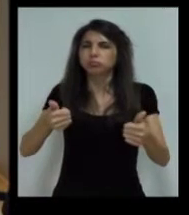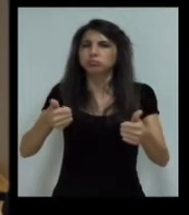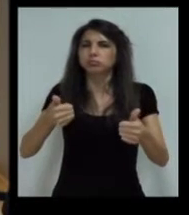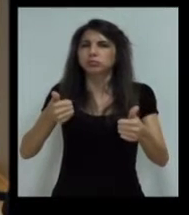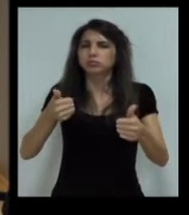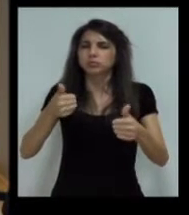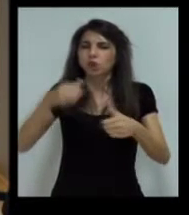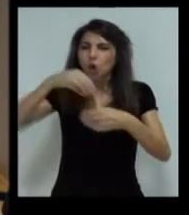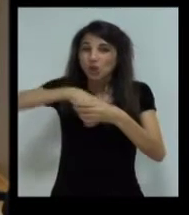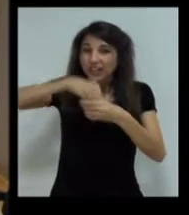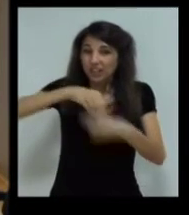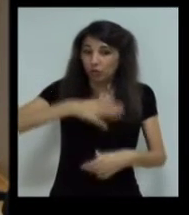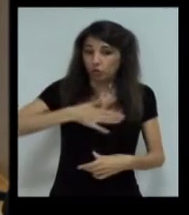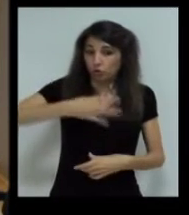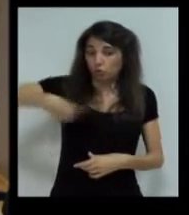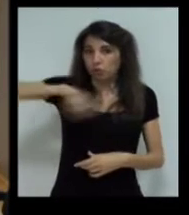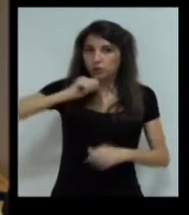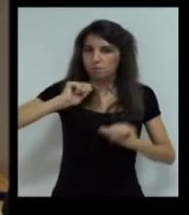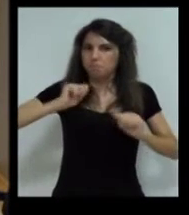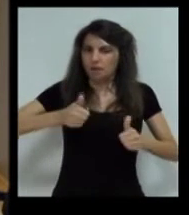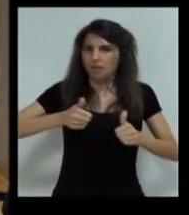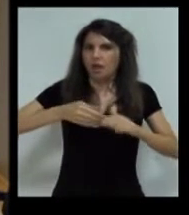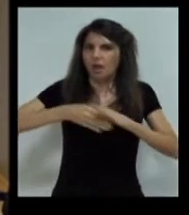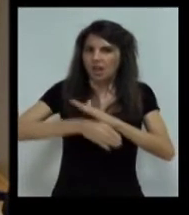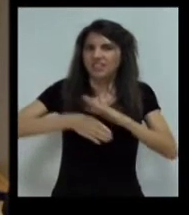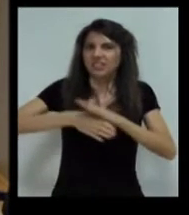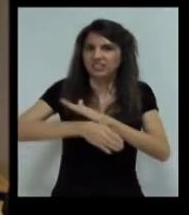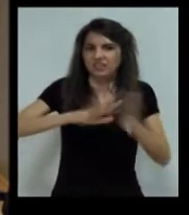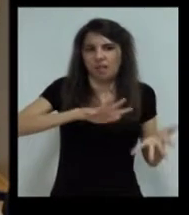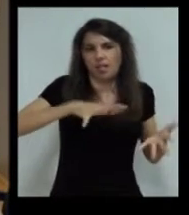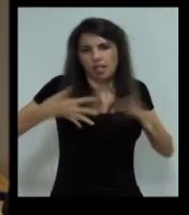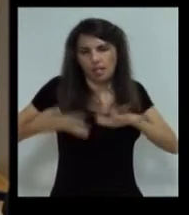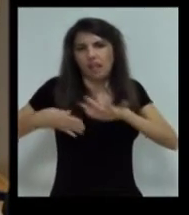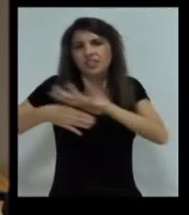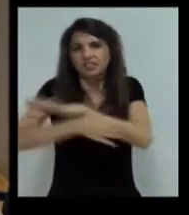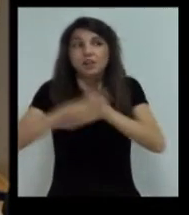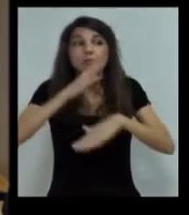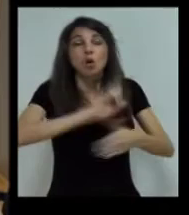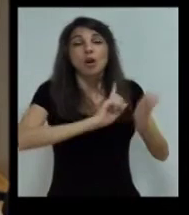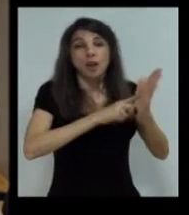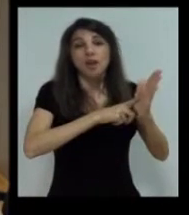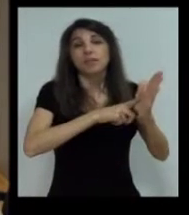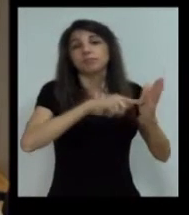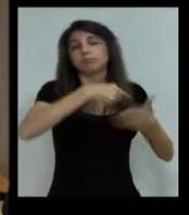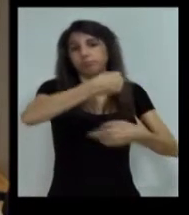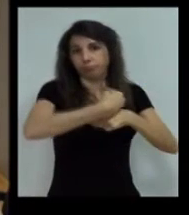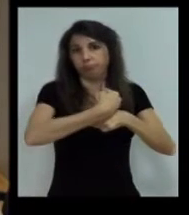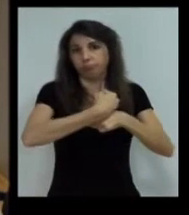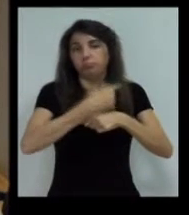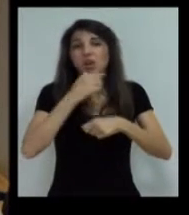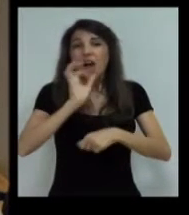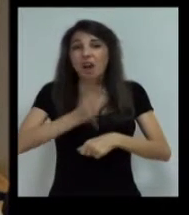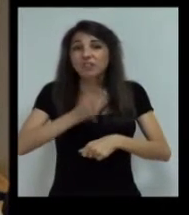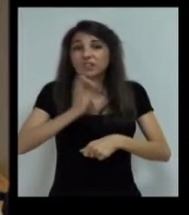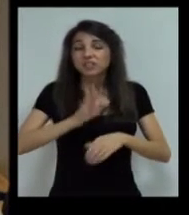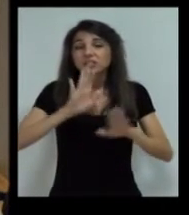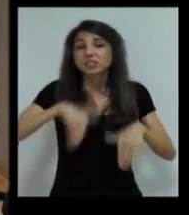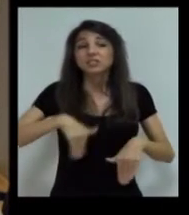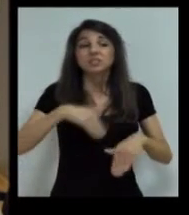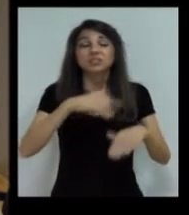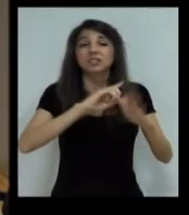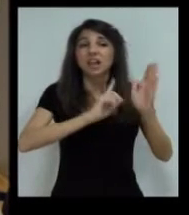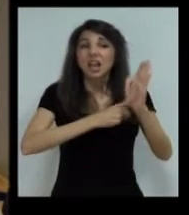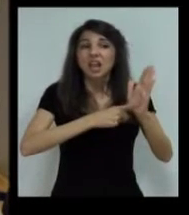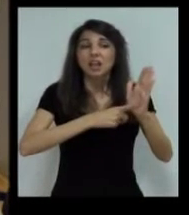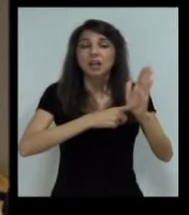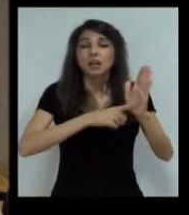contenidos accesibles pues por ley, porque nos obligaba esa ley, pero digamos que al final las leyes también se hacen costumbres y al